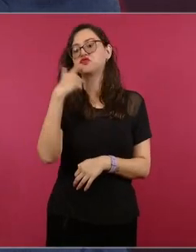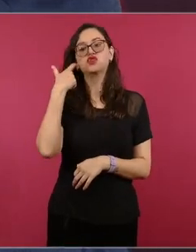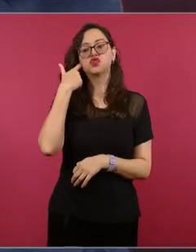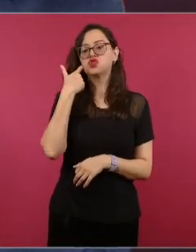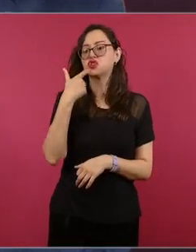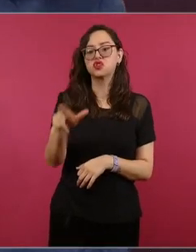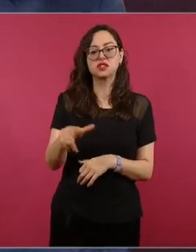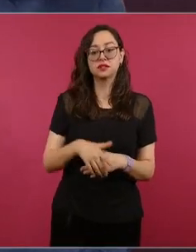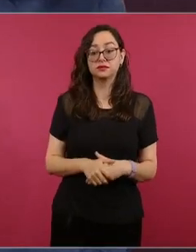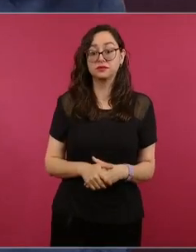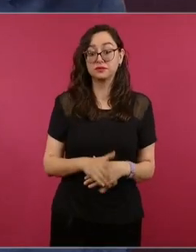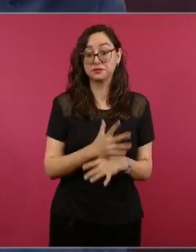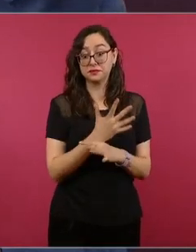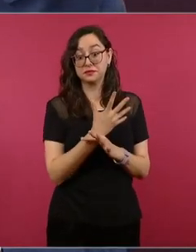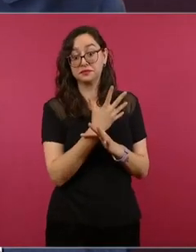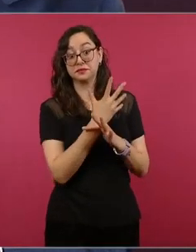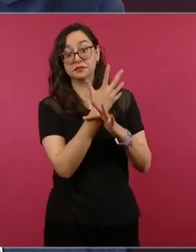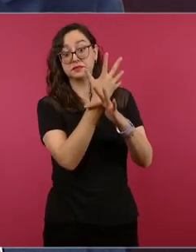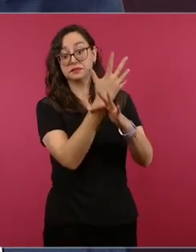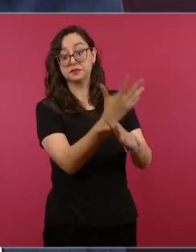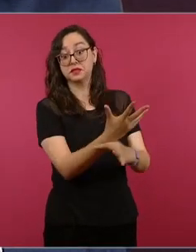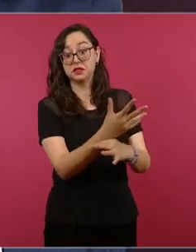Llegaron a decir que queríamos robarnos